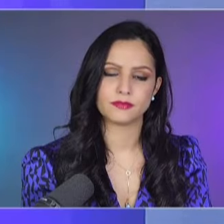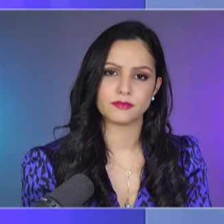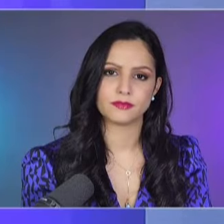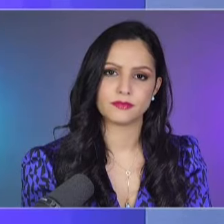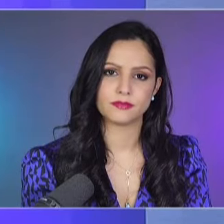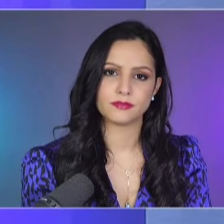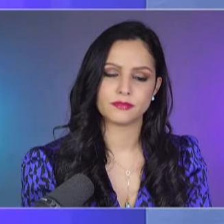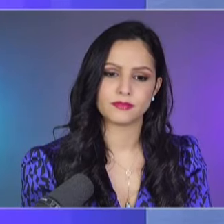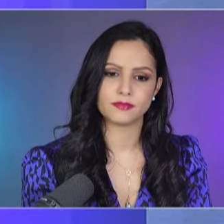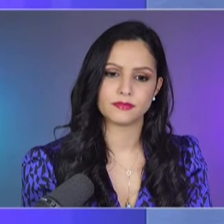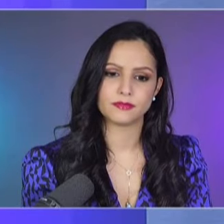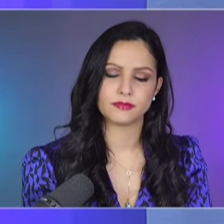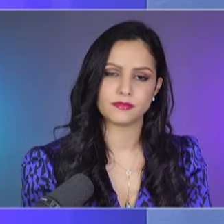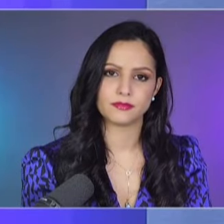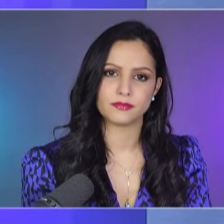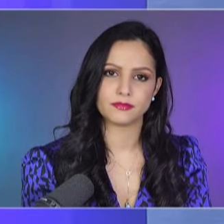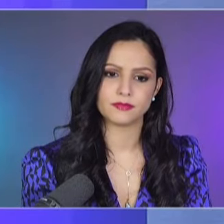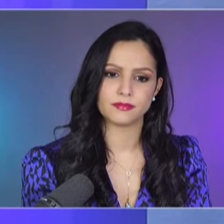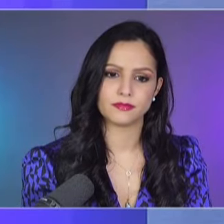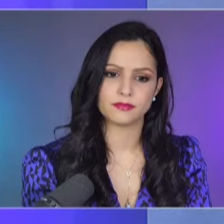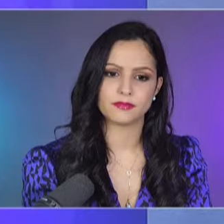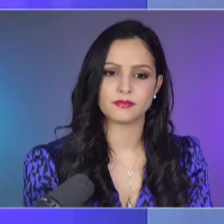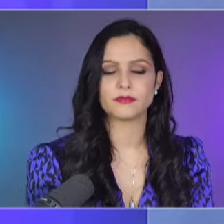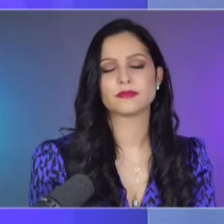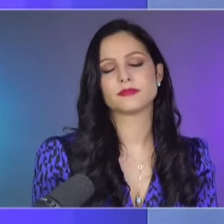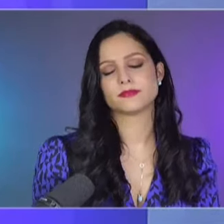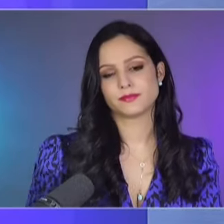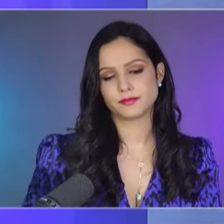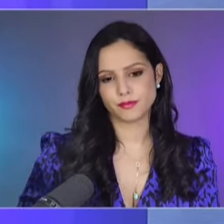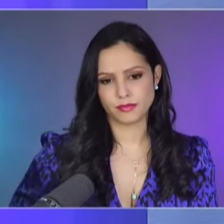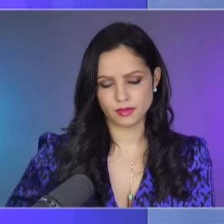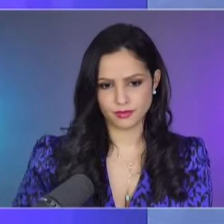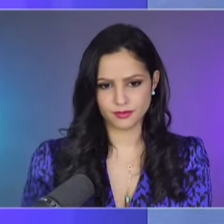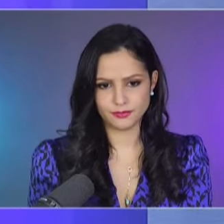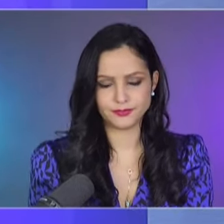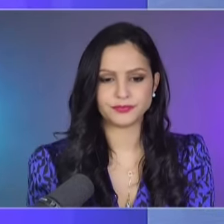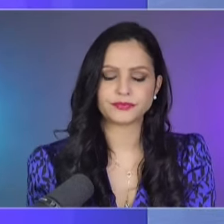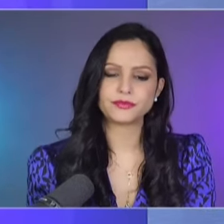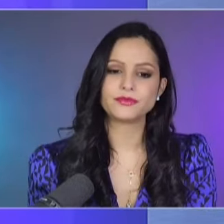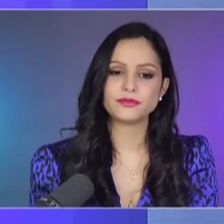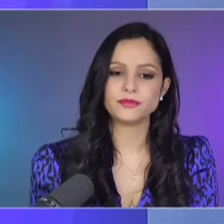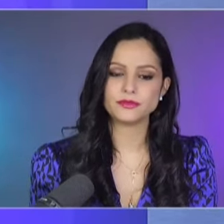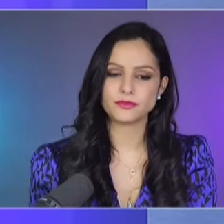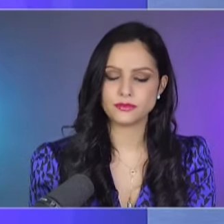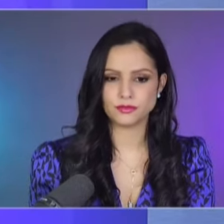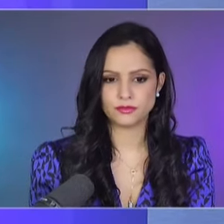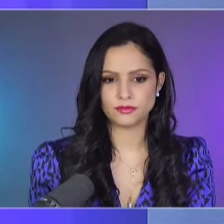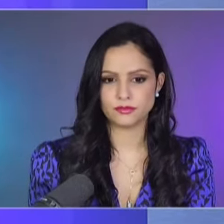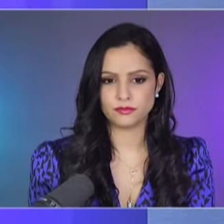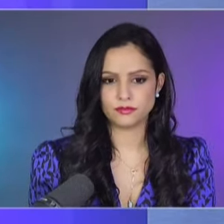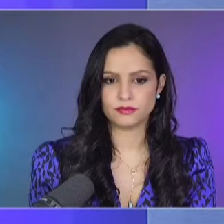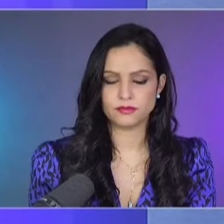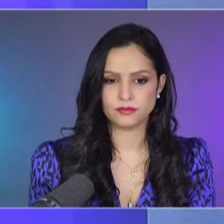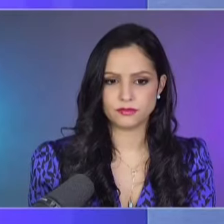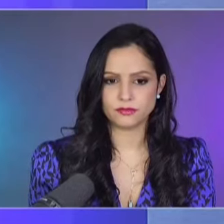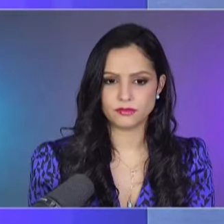porque lo que se está creando es empleo informal, dígase ser chiripero, ser colmadero, ser motorista, no ven oportunidades, porque cuando salen